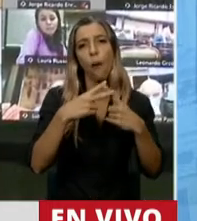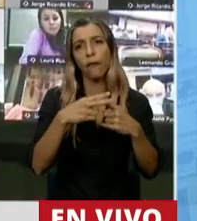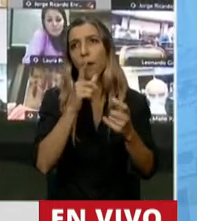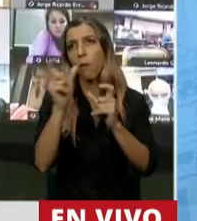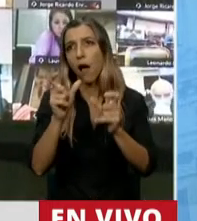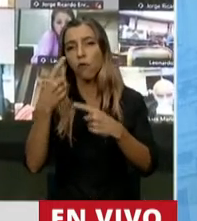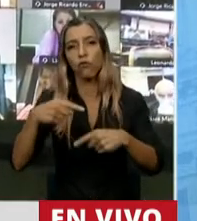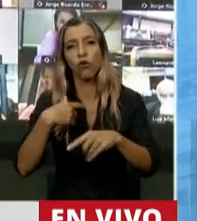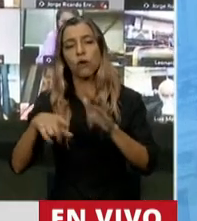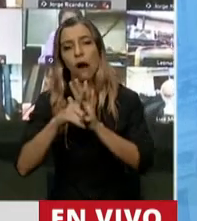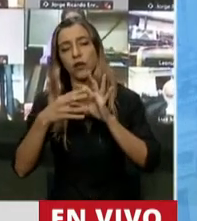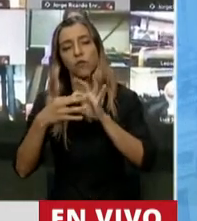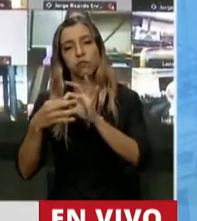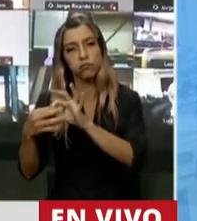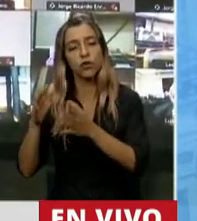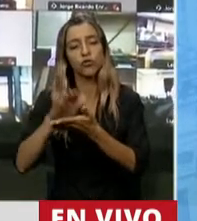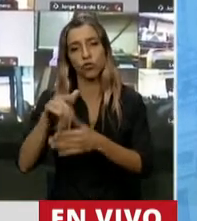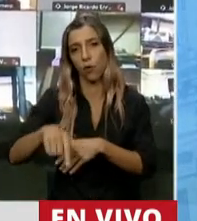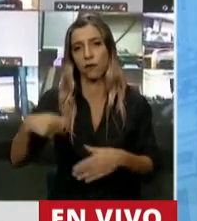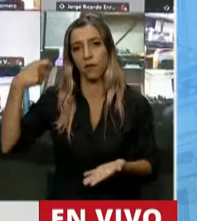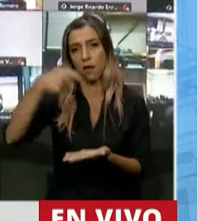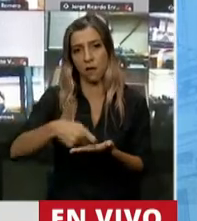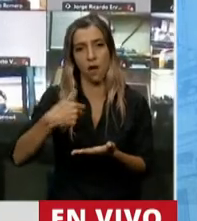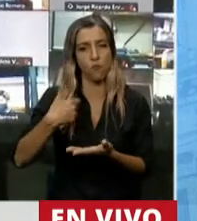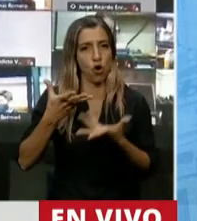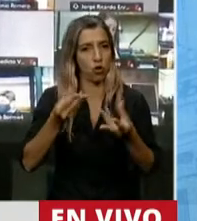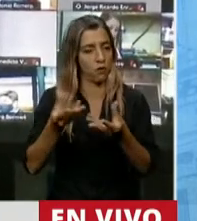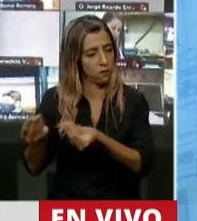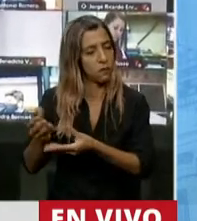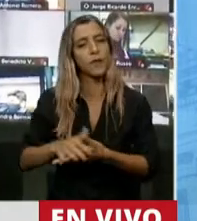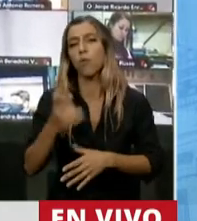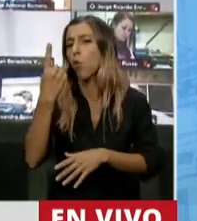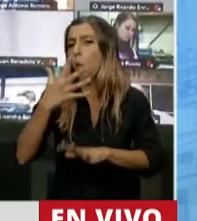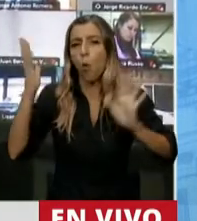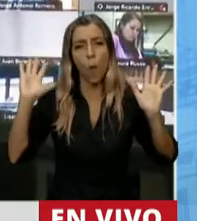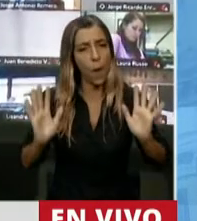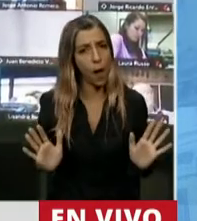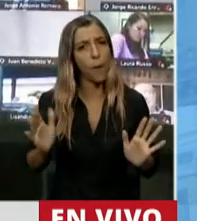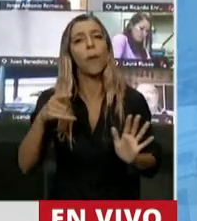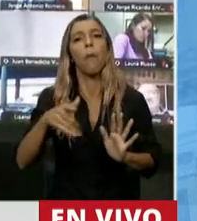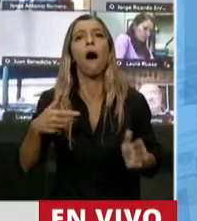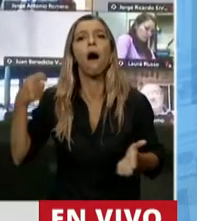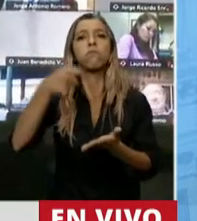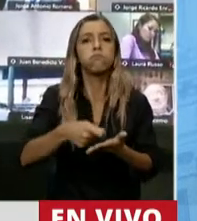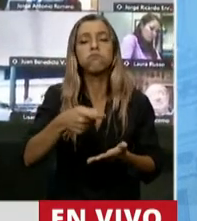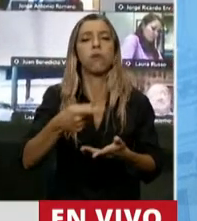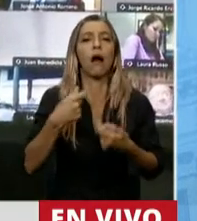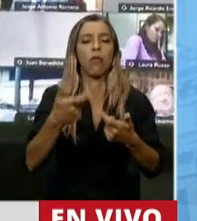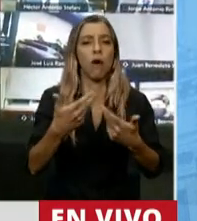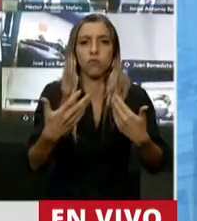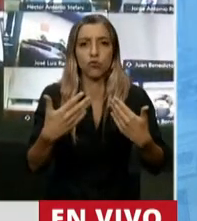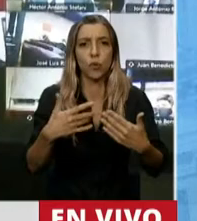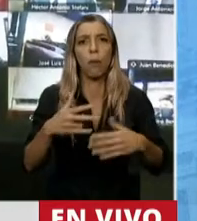aporte extraordinario y solidario que por única vez viene a paliar la profunda crisis económica y social que